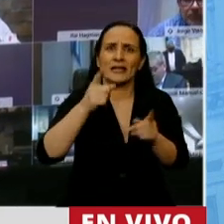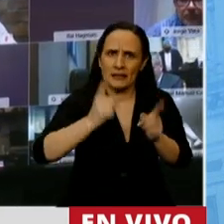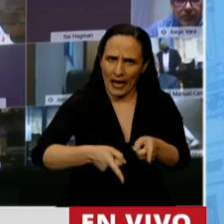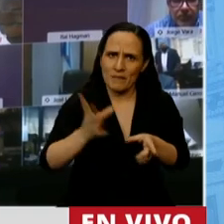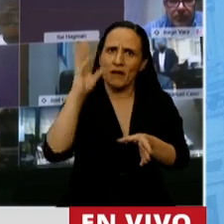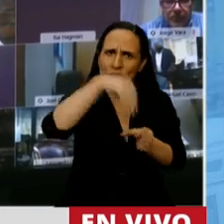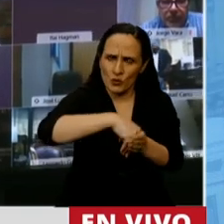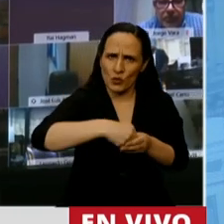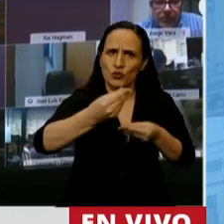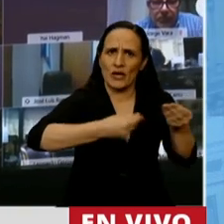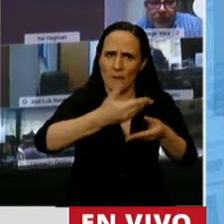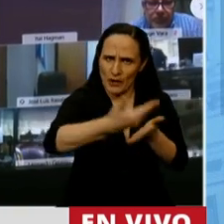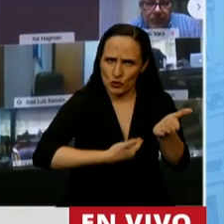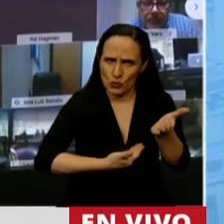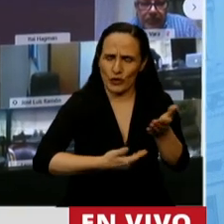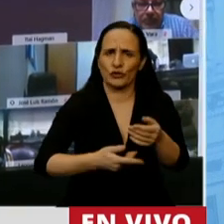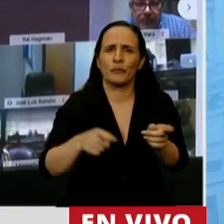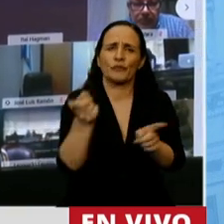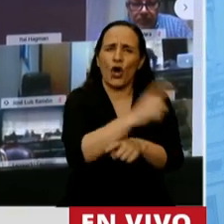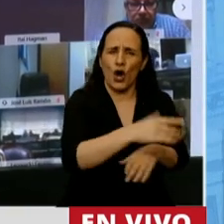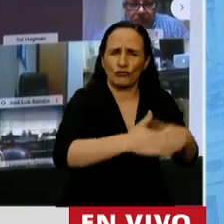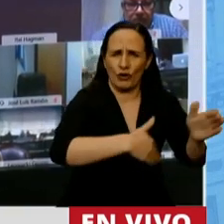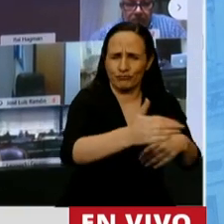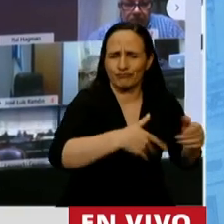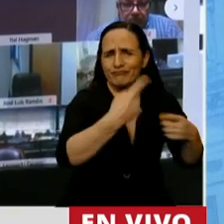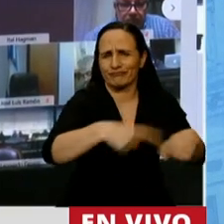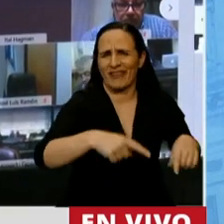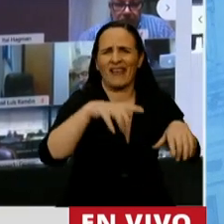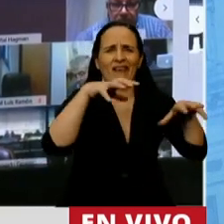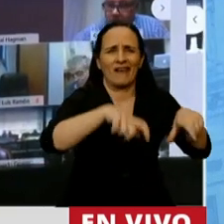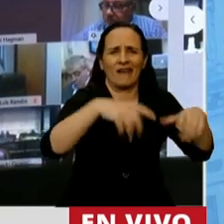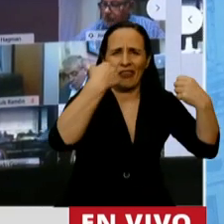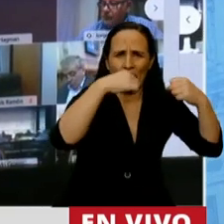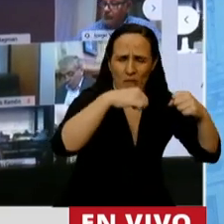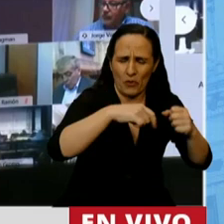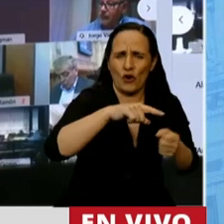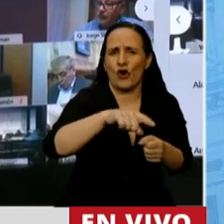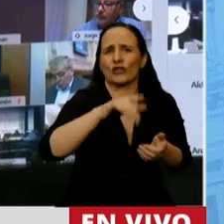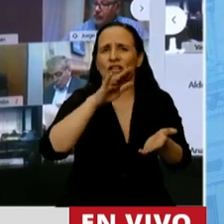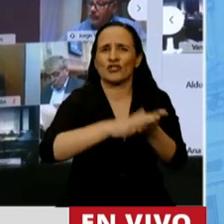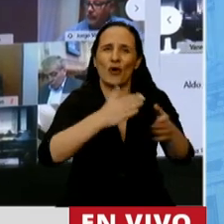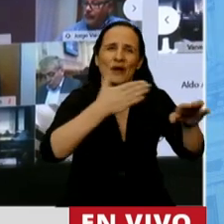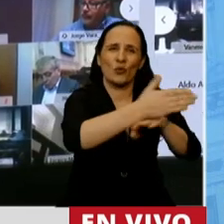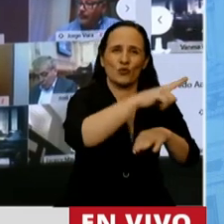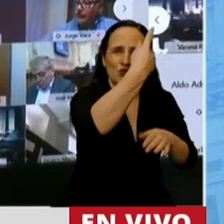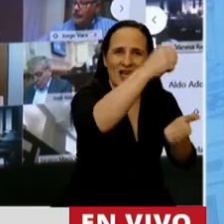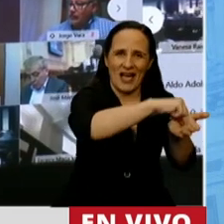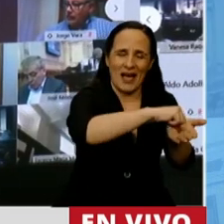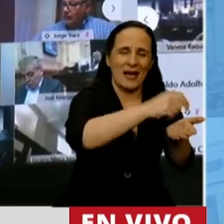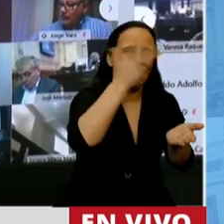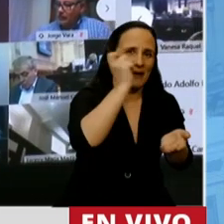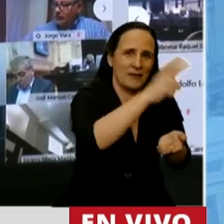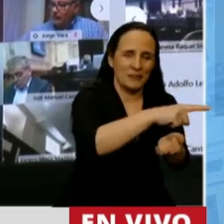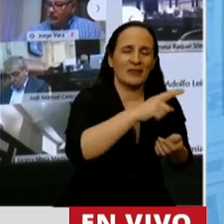cuenta en este presupuesto. Y se incorporan obras de saneamiento, polideportivos, obras sobre los pasos internacionales,